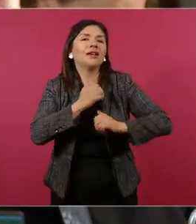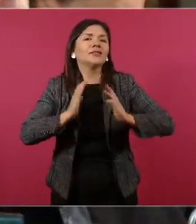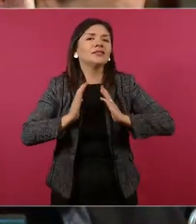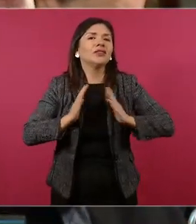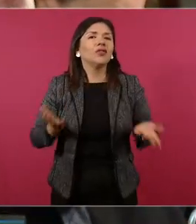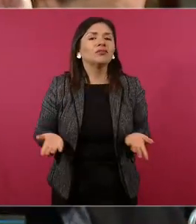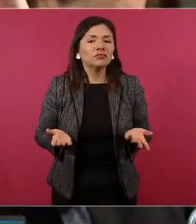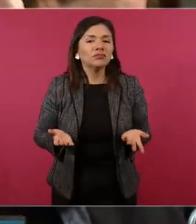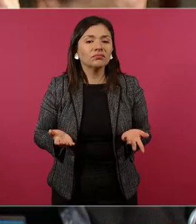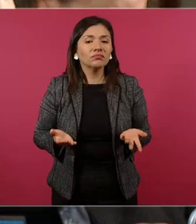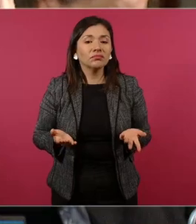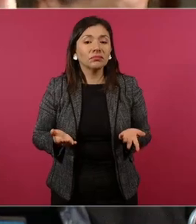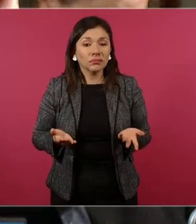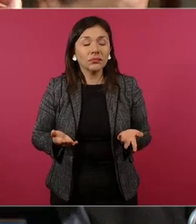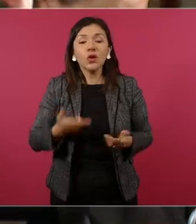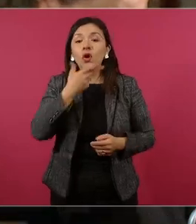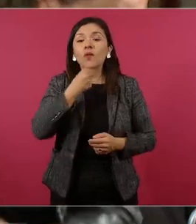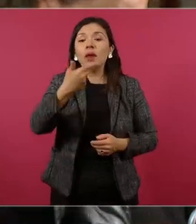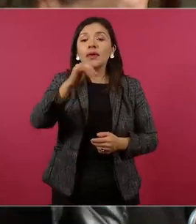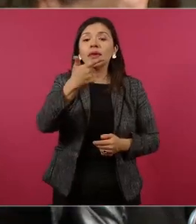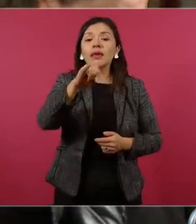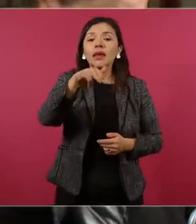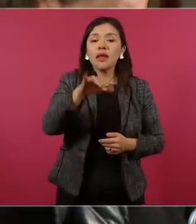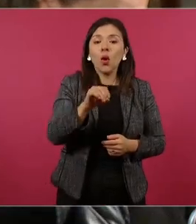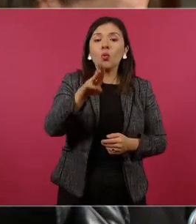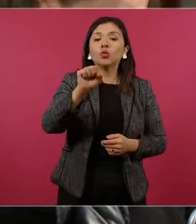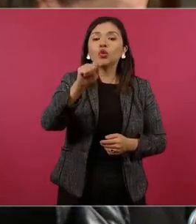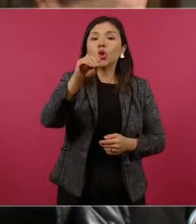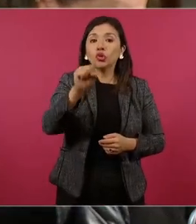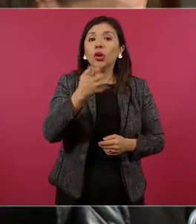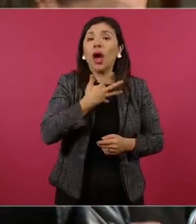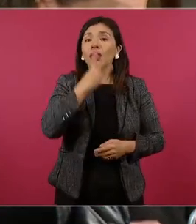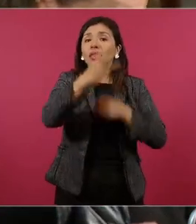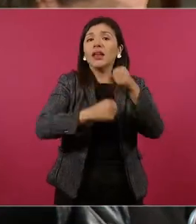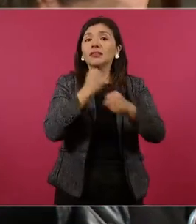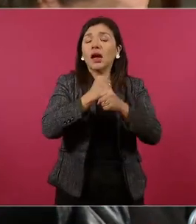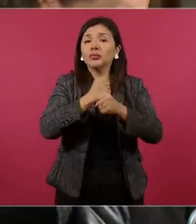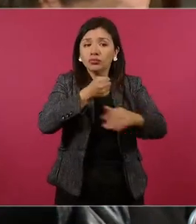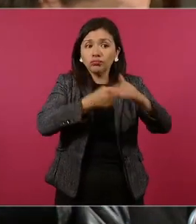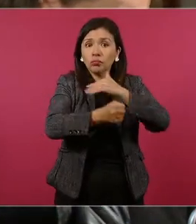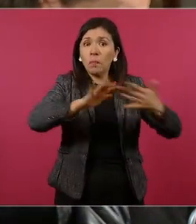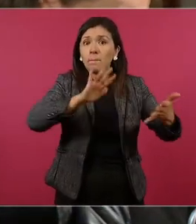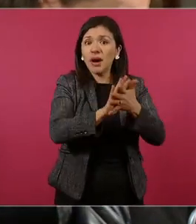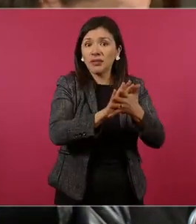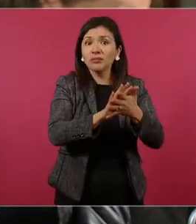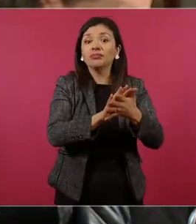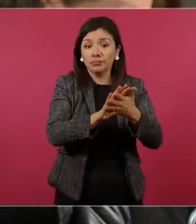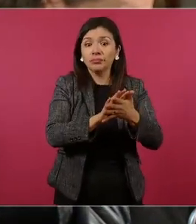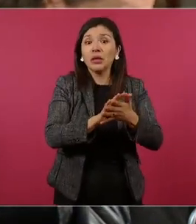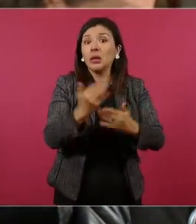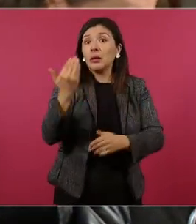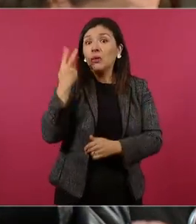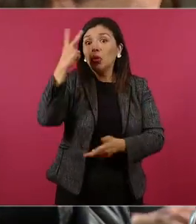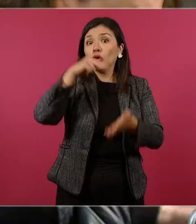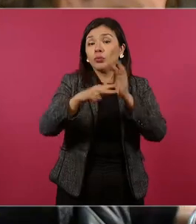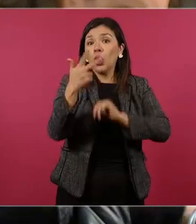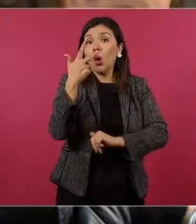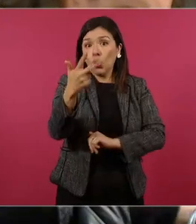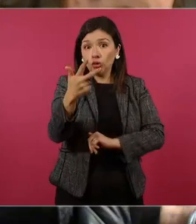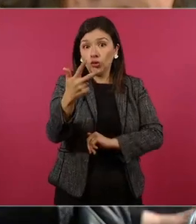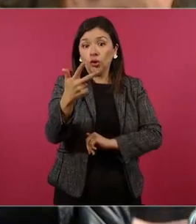el ejército y ginio Bustos Navarro tiene 3 años preso lo detuvieron en